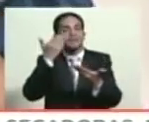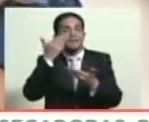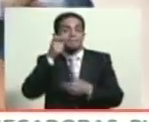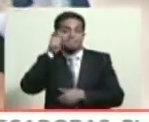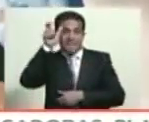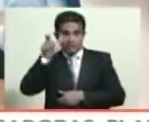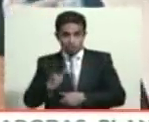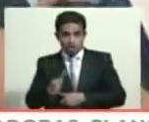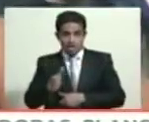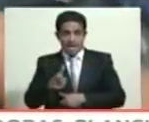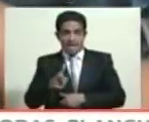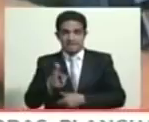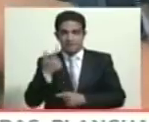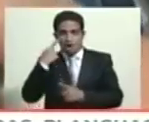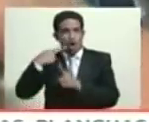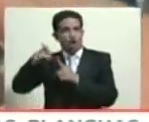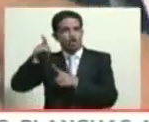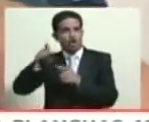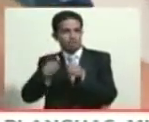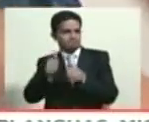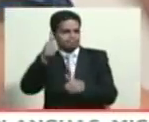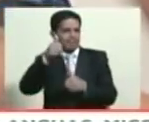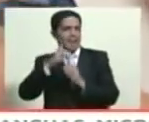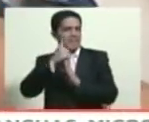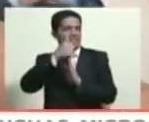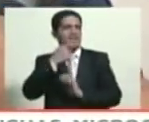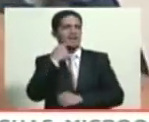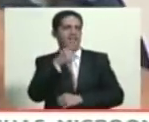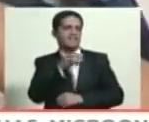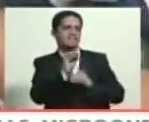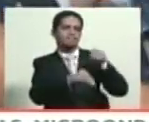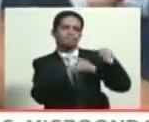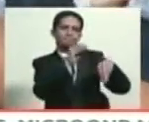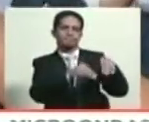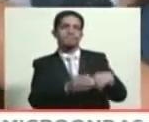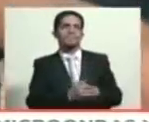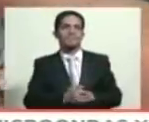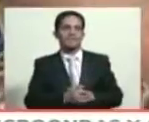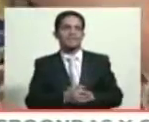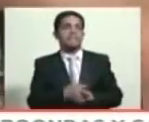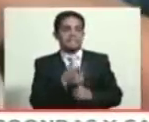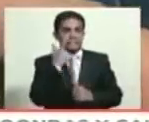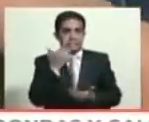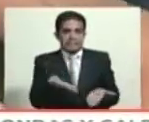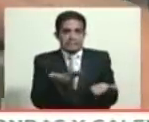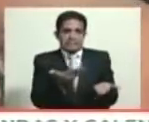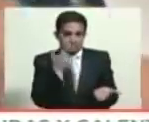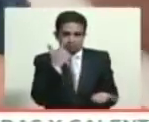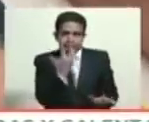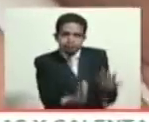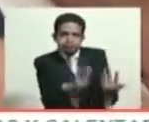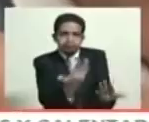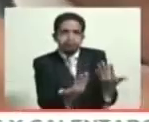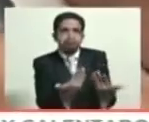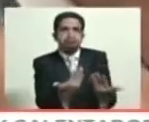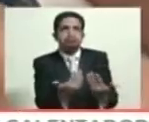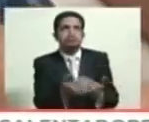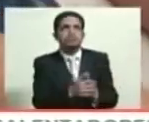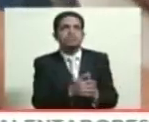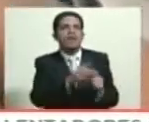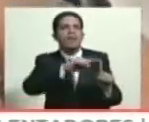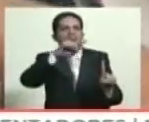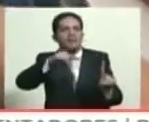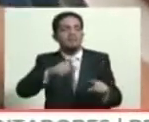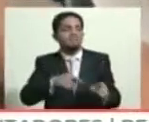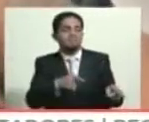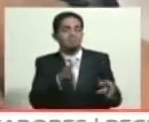al que su dueño le dice, mira, incendia Guri, si tuviera un atisbo de ética, de